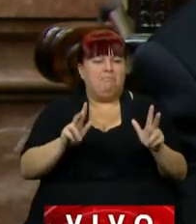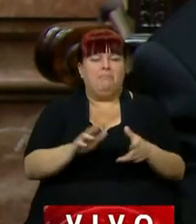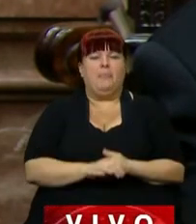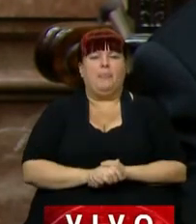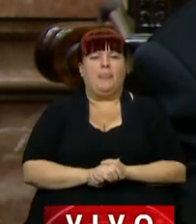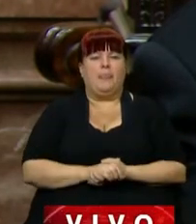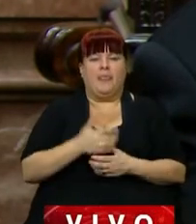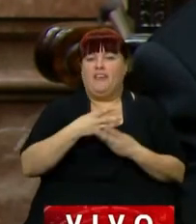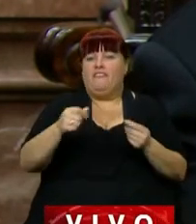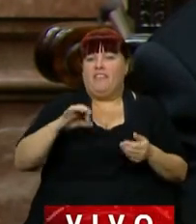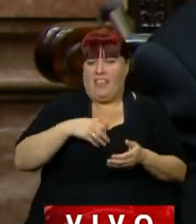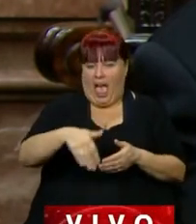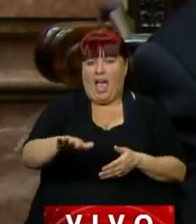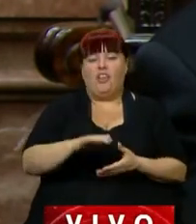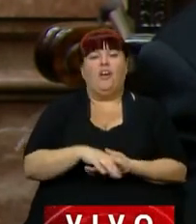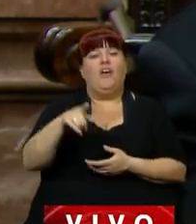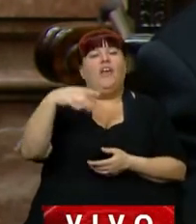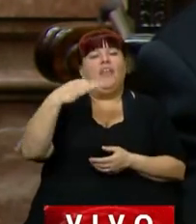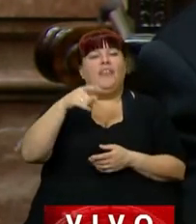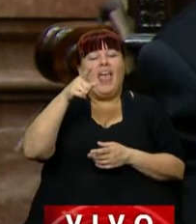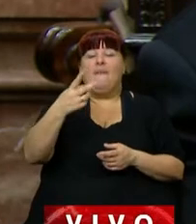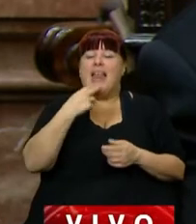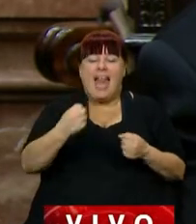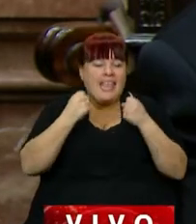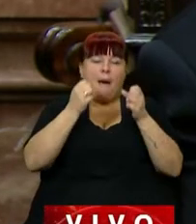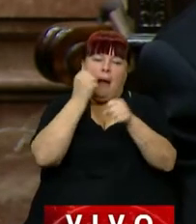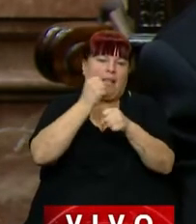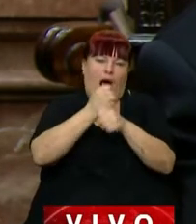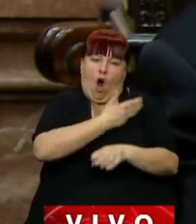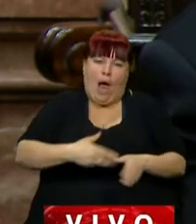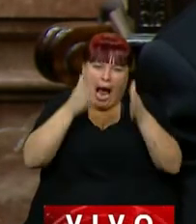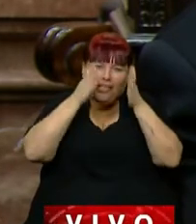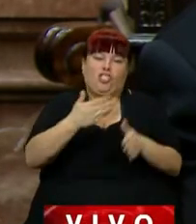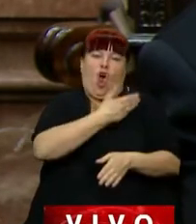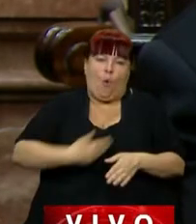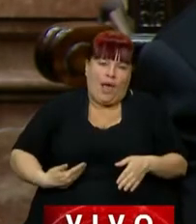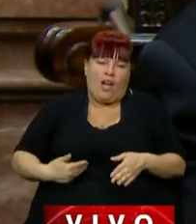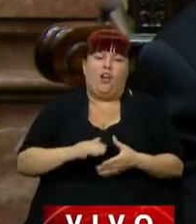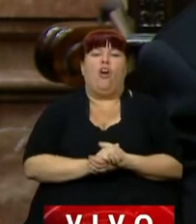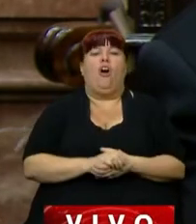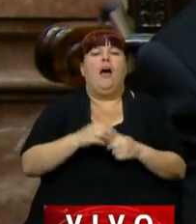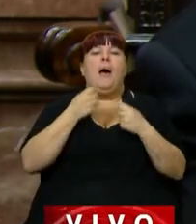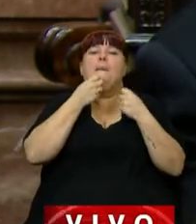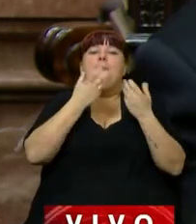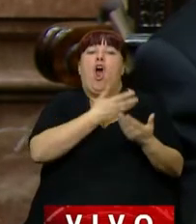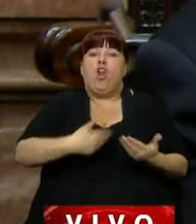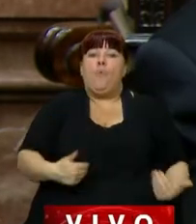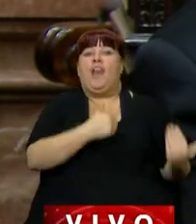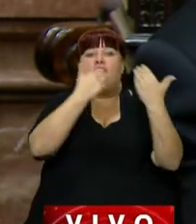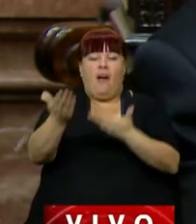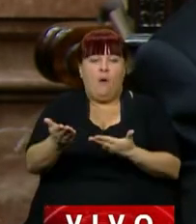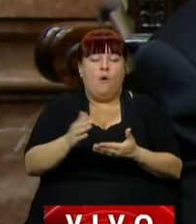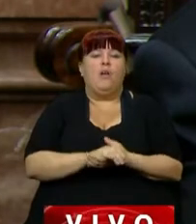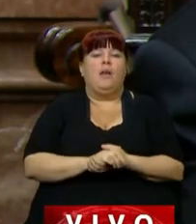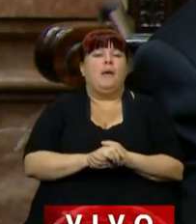con total franqueza, termina el año. Dediquen toda su energía a gobernar, concéntrense en gobernar y entregar el mejor gobierno con